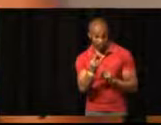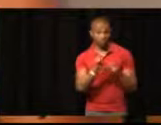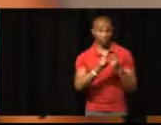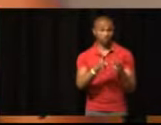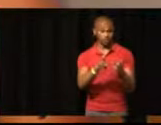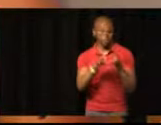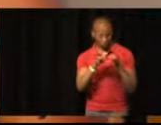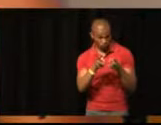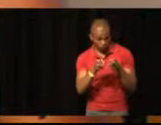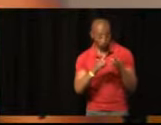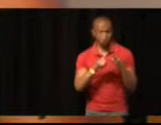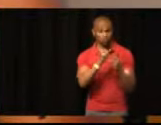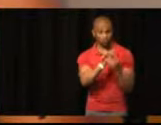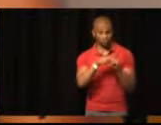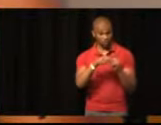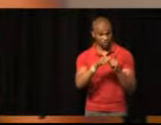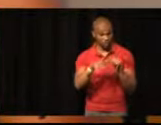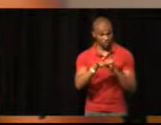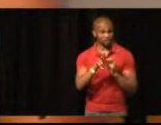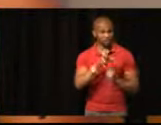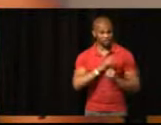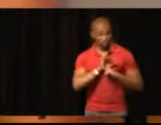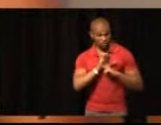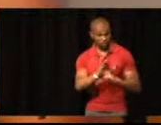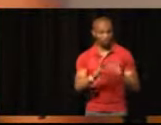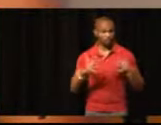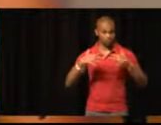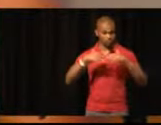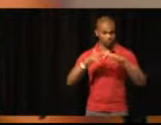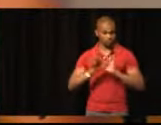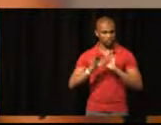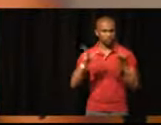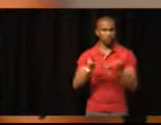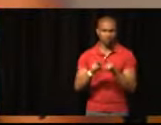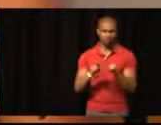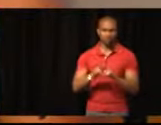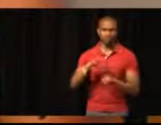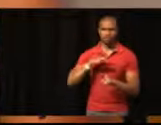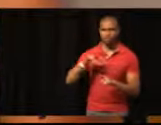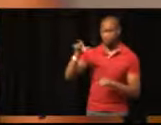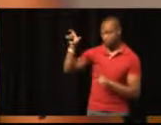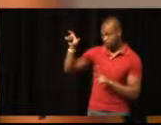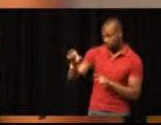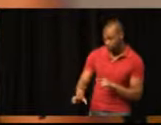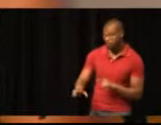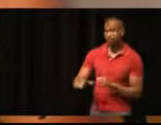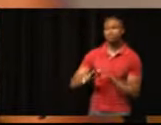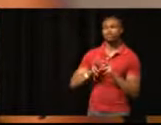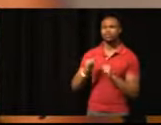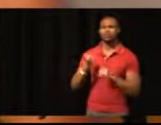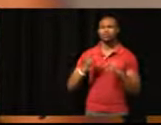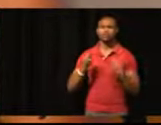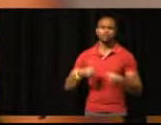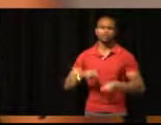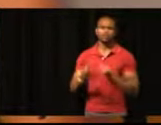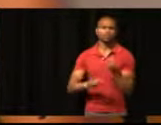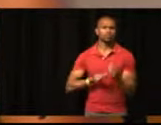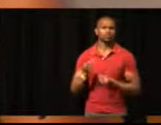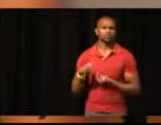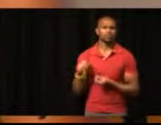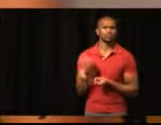monetarias, otras que son para la sociedad, para la democracia, hay ganancias para la ciudadanía. Todo depende